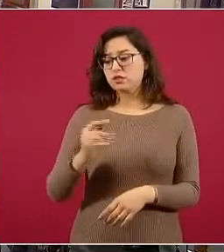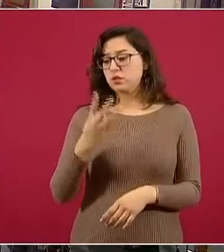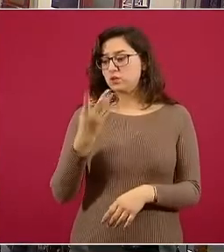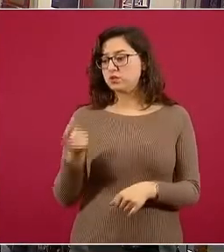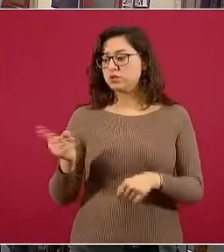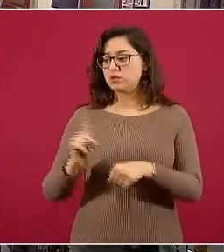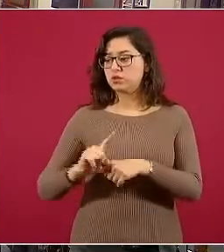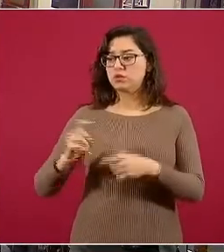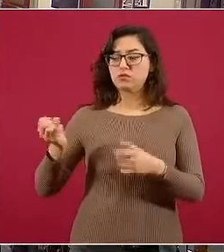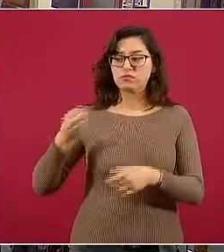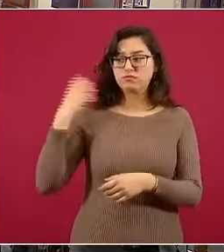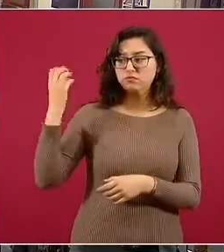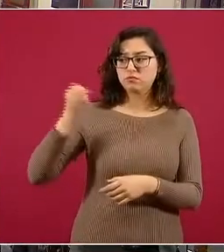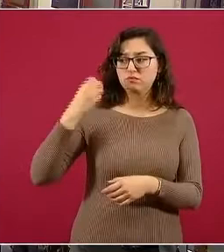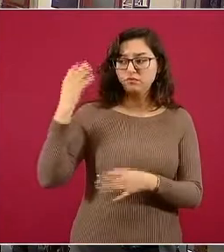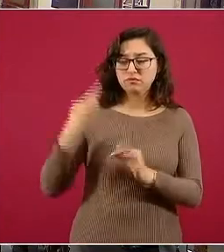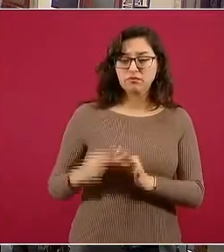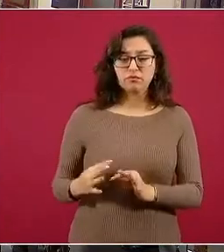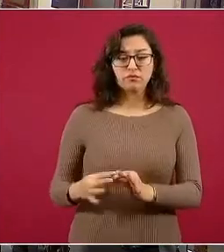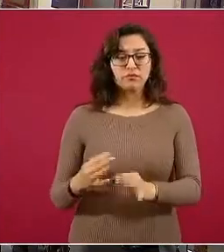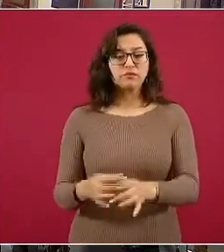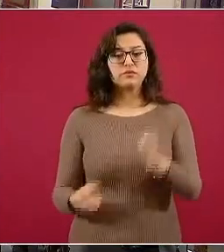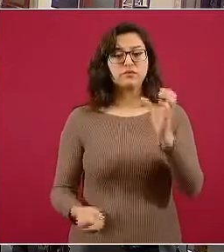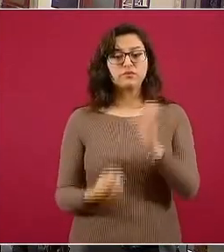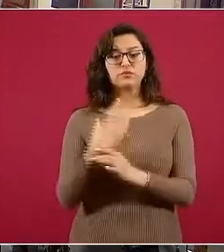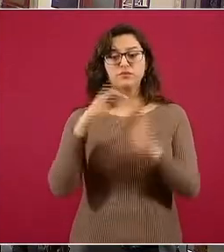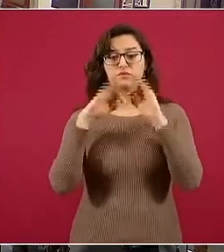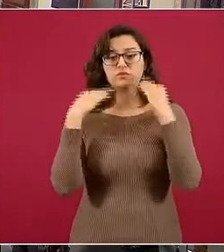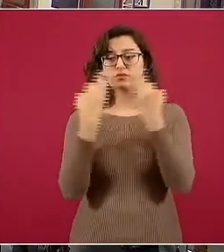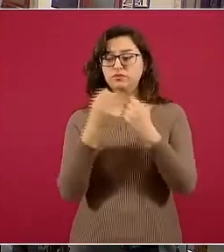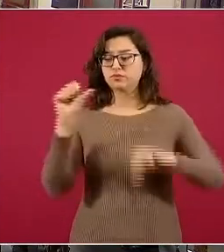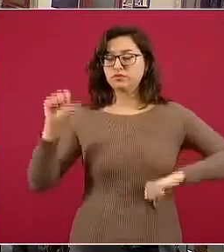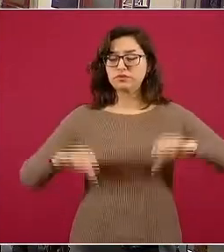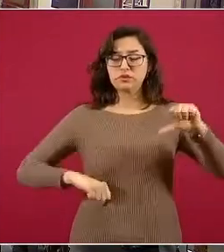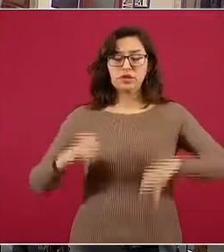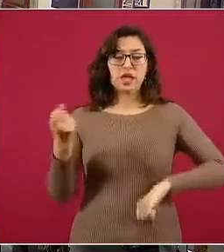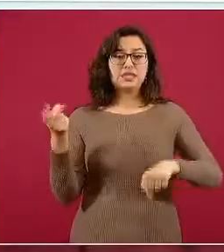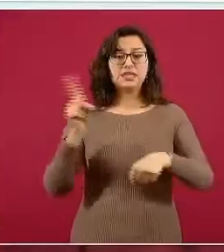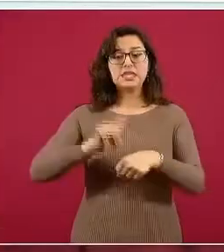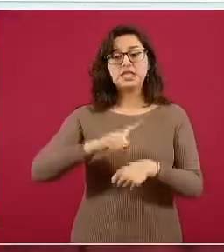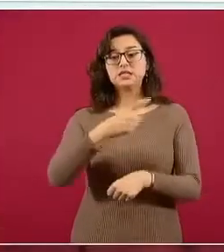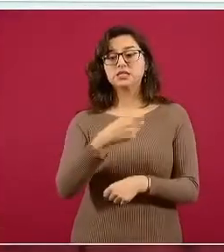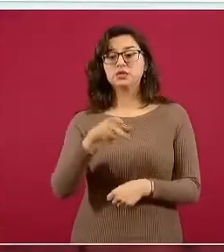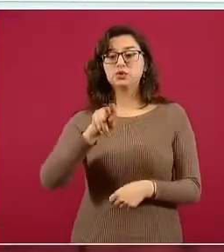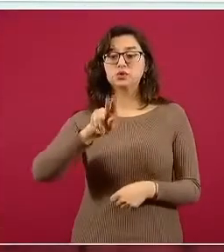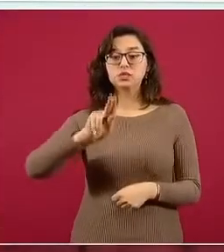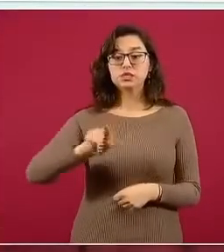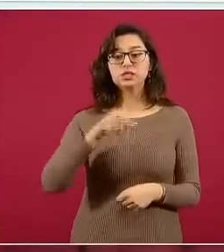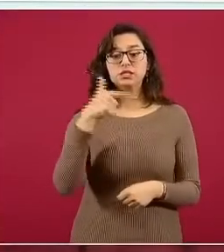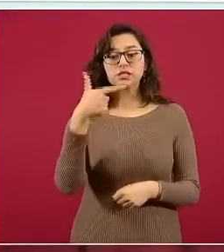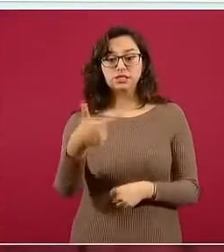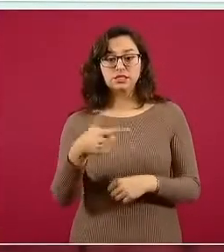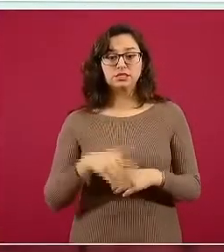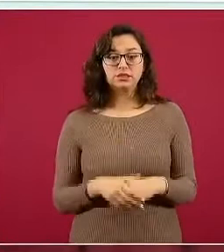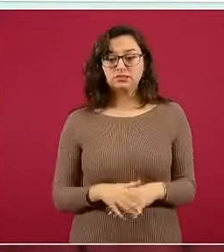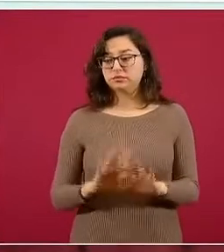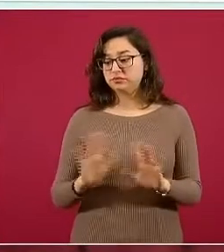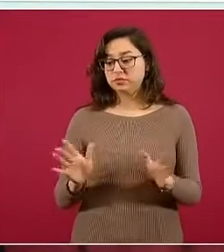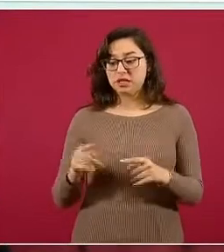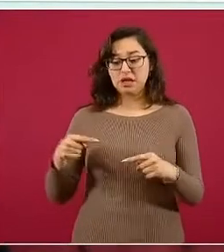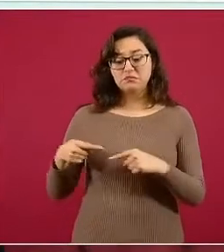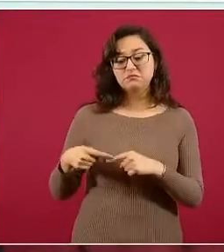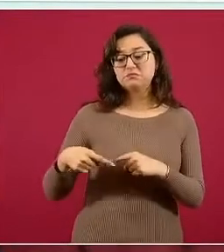número 187 de la nueva normalidad. Estamos transitando esta primera semana de lo que es ya el último mes del